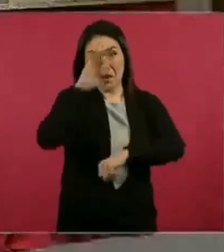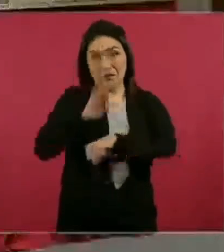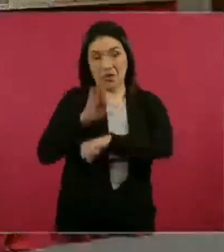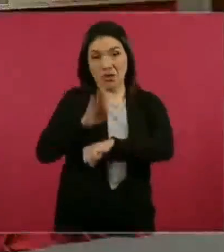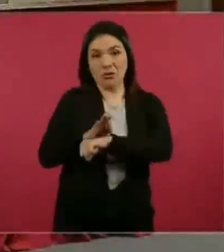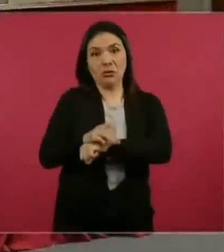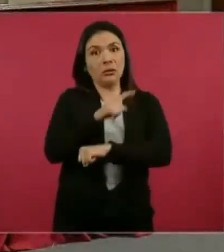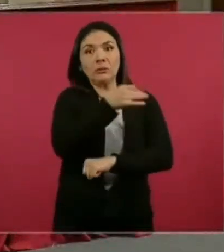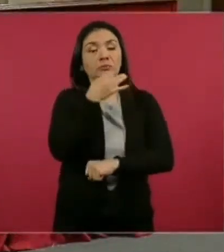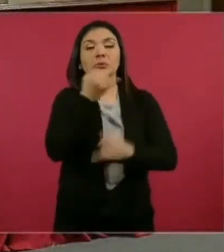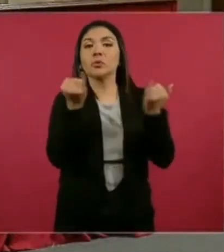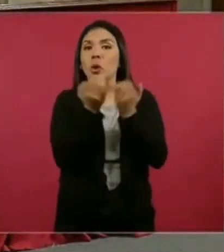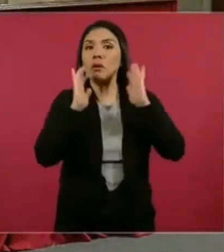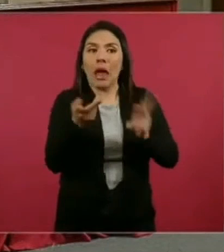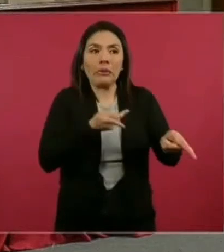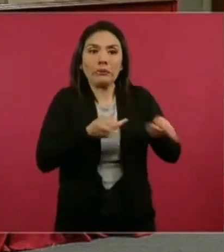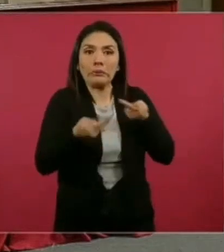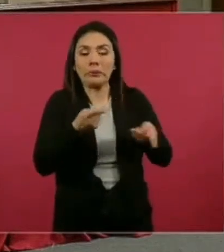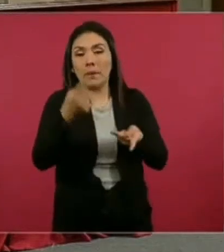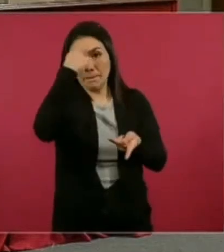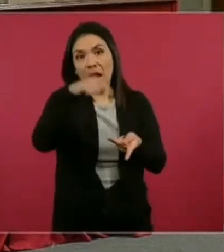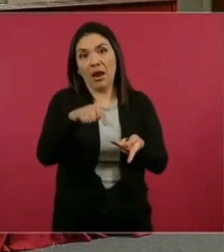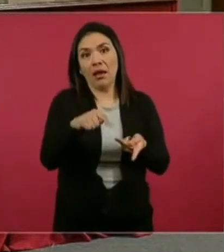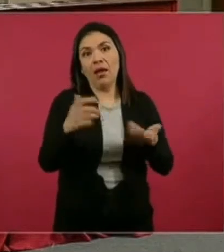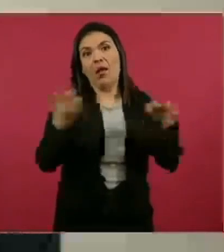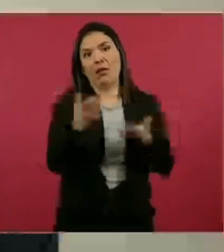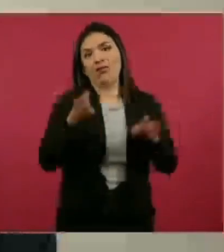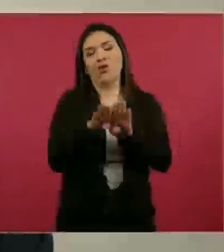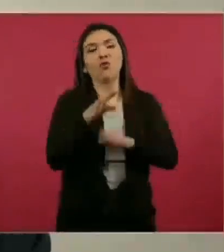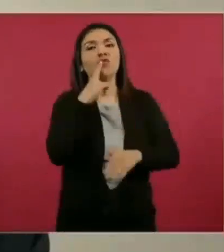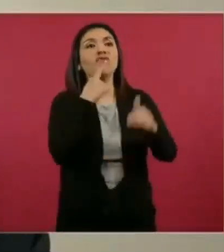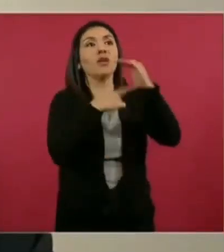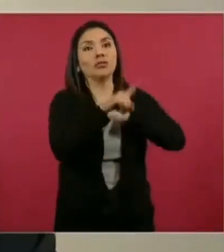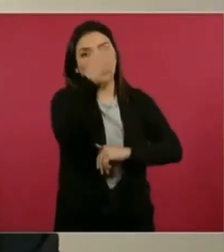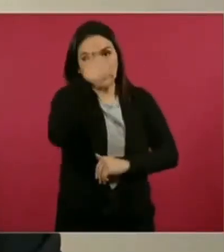protección ya estaba actuando en función de lo que se le denunció.